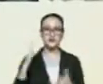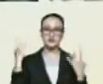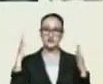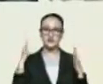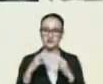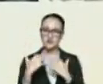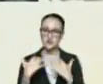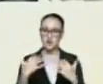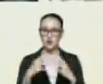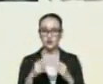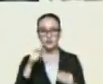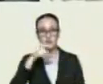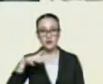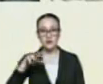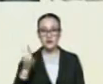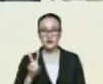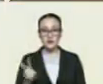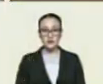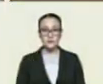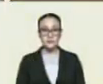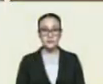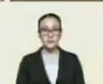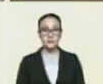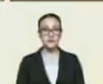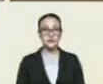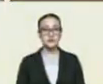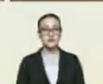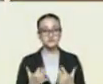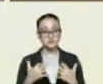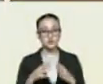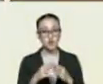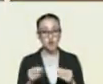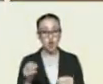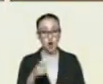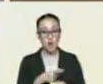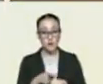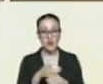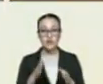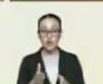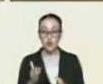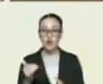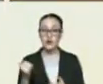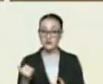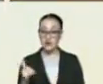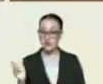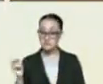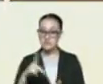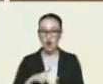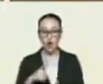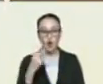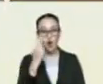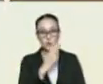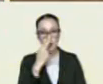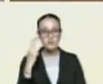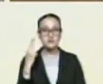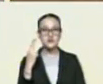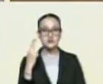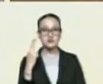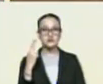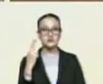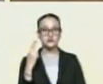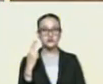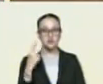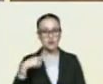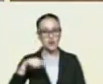para todo el pueblo de Venezuela. Están acá, queridos gobernadores y gobernadoras, a ratificar su compromiso, como lo hicieron con